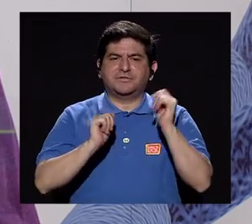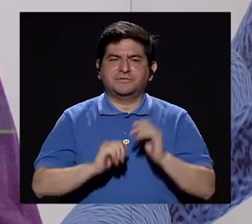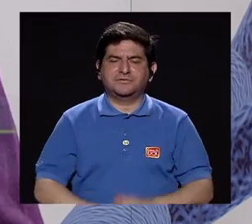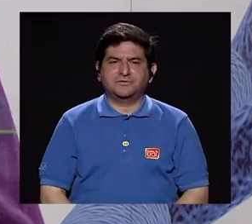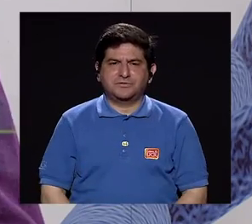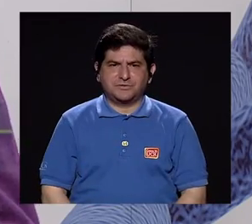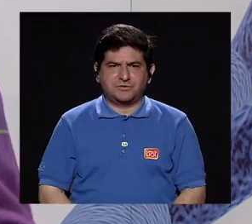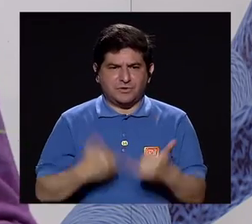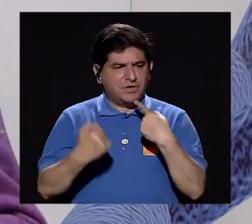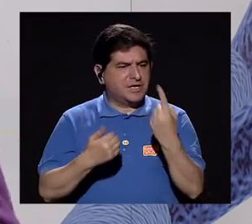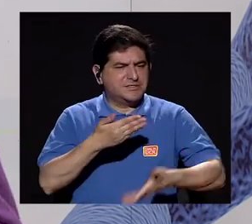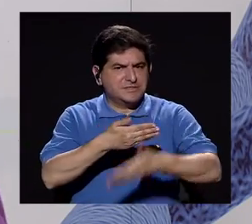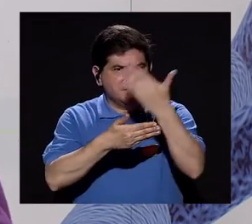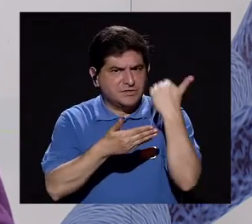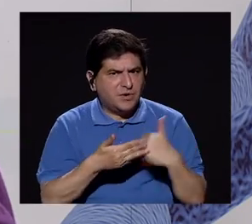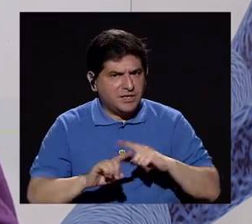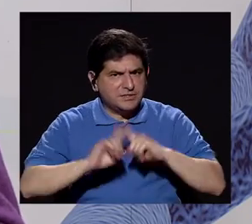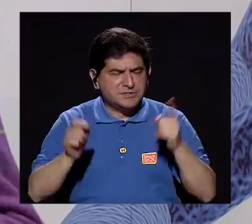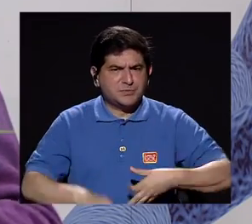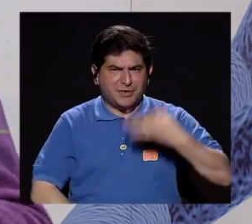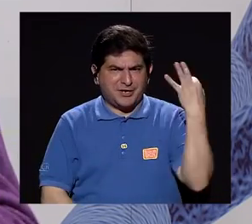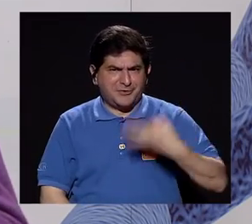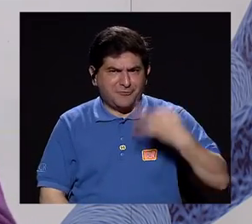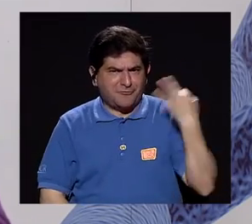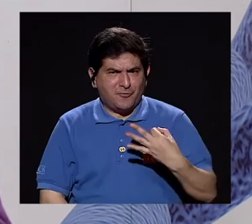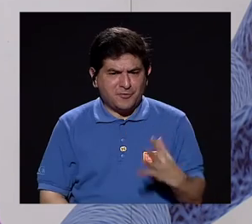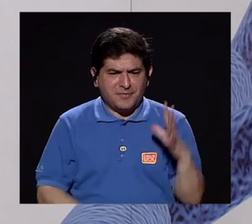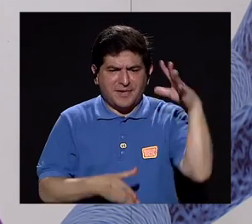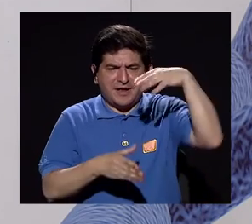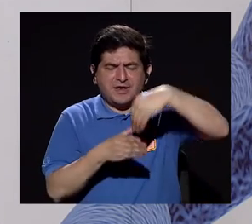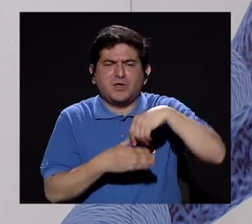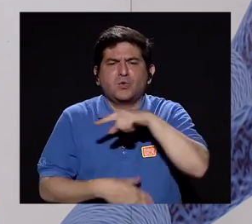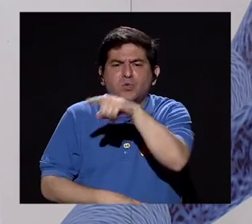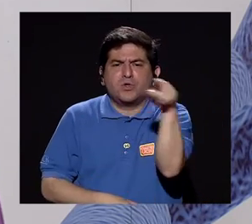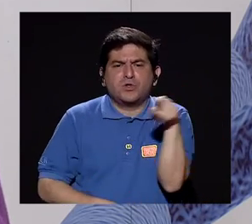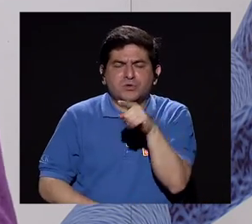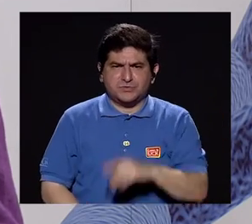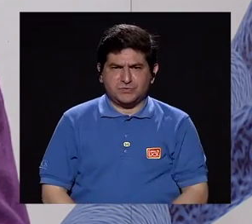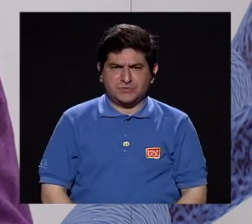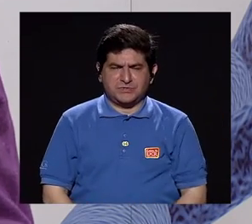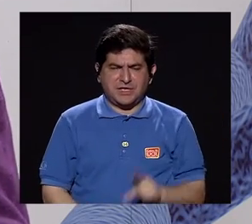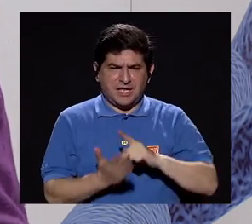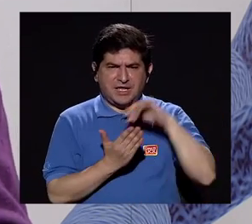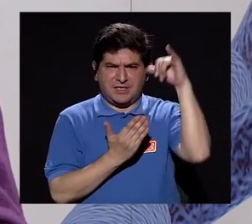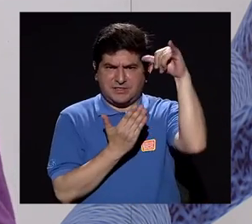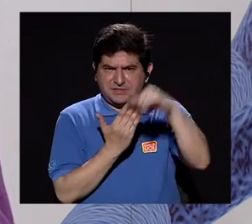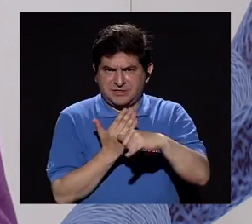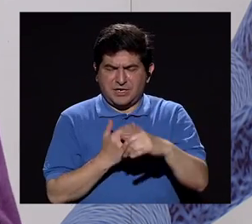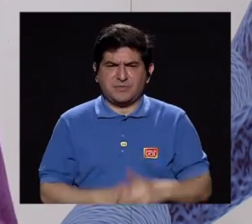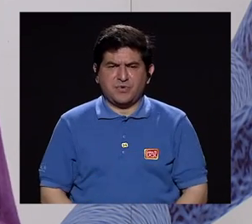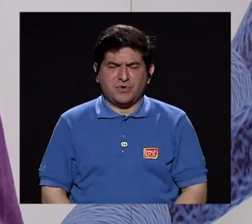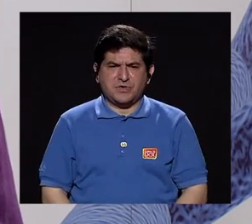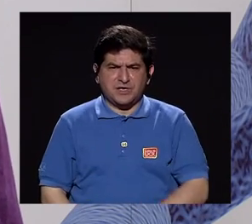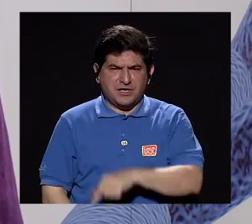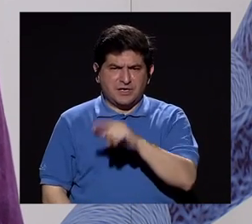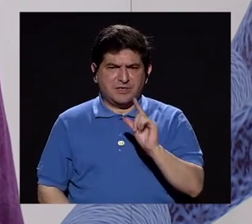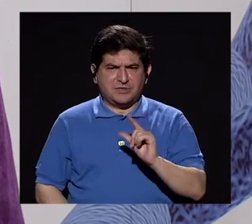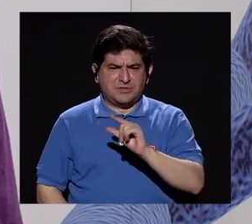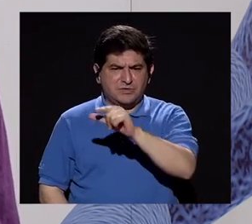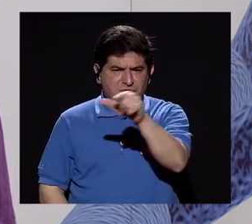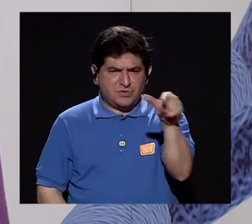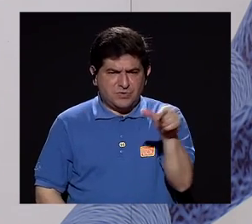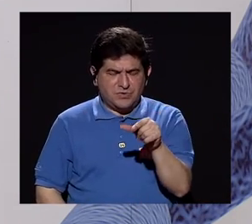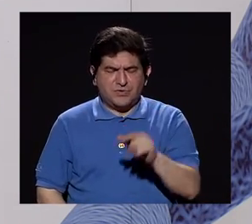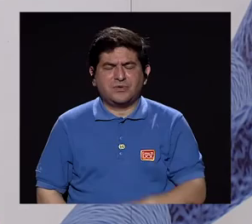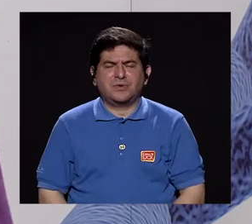como como ya se ha mencionado anteriormente pero formalmente cómo se involucran ustedes en él en este proyecto del relleno sanitario